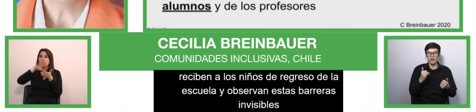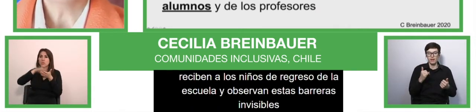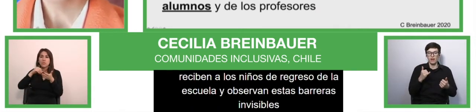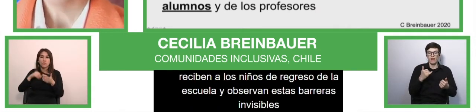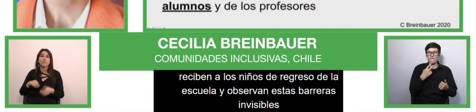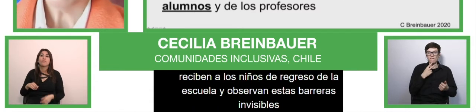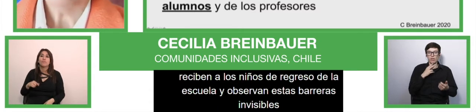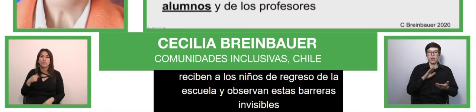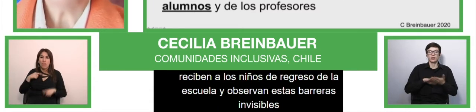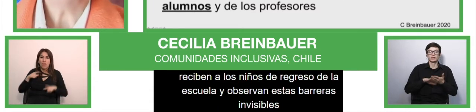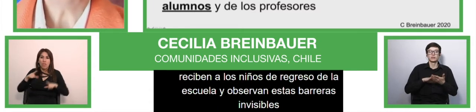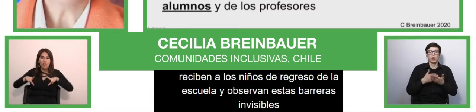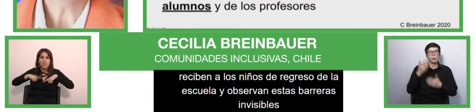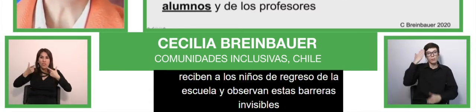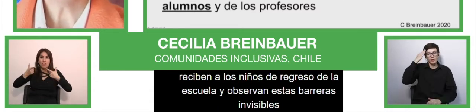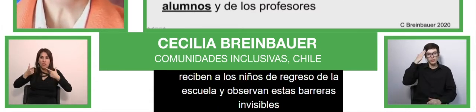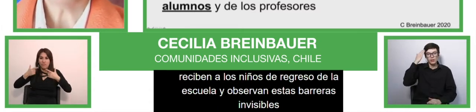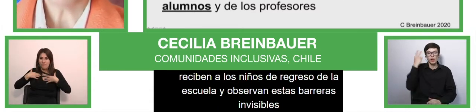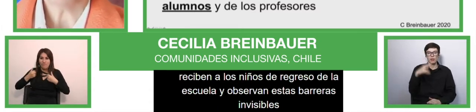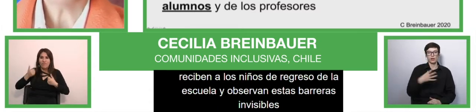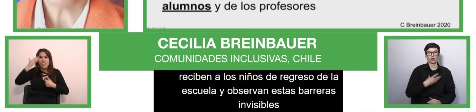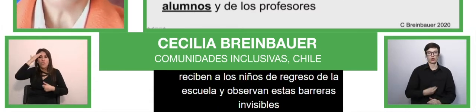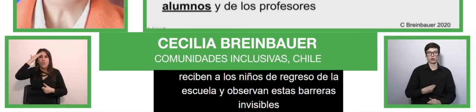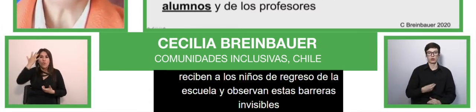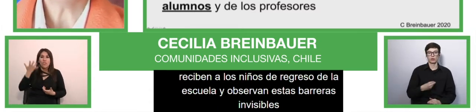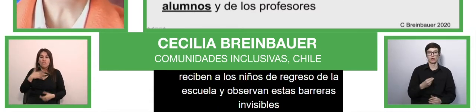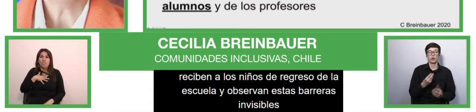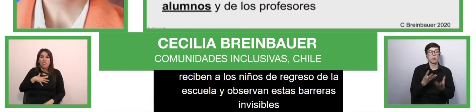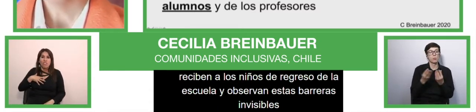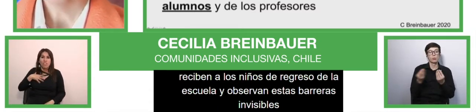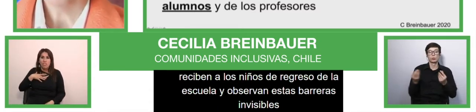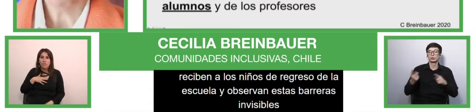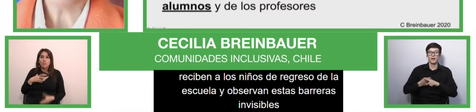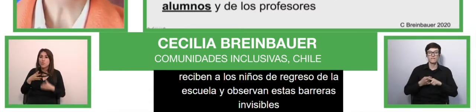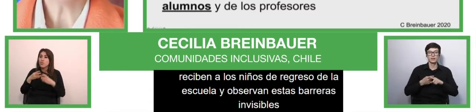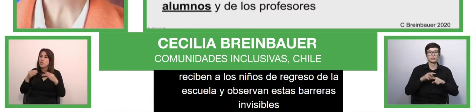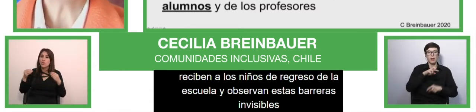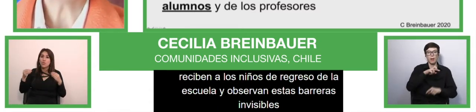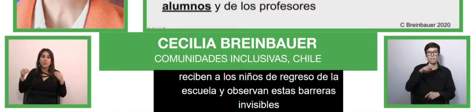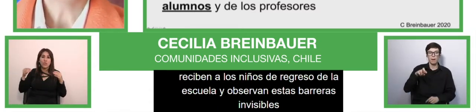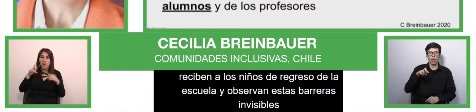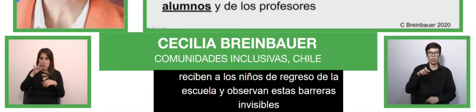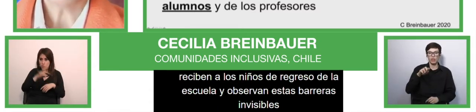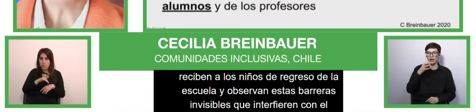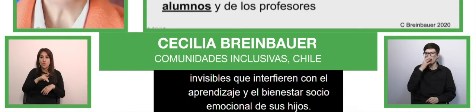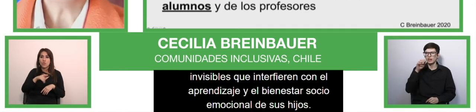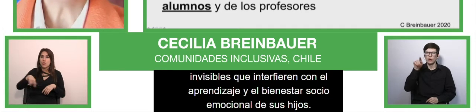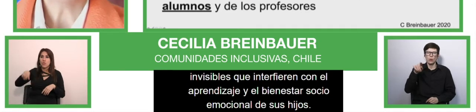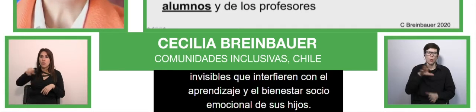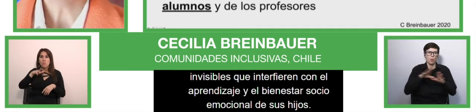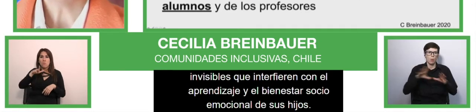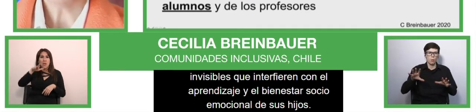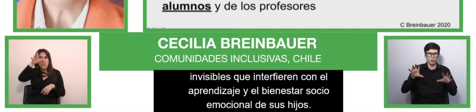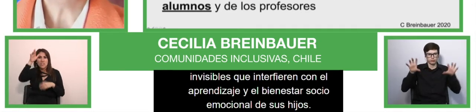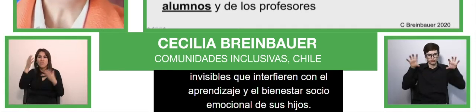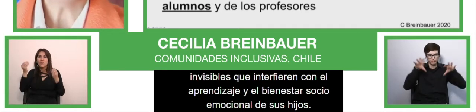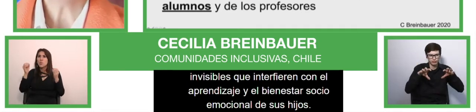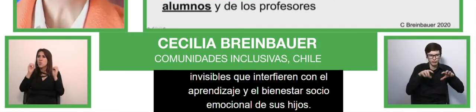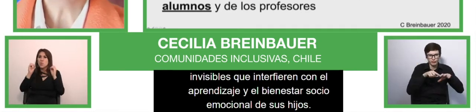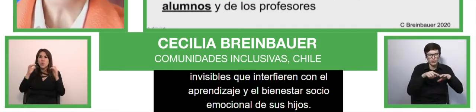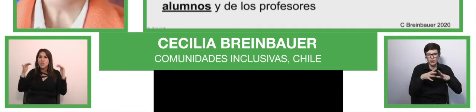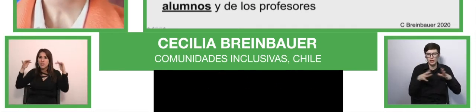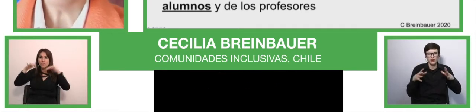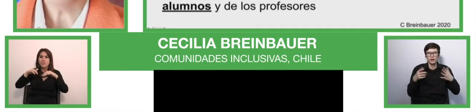sus hijos muchas veces los padres son catalogados de sobreprotectores o muy ansiosos por el colegio por la